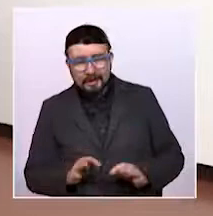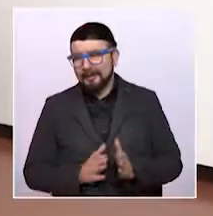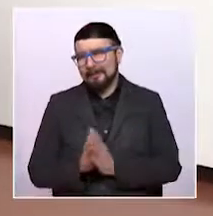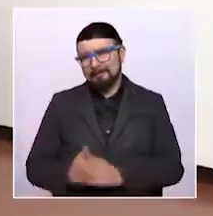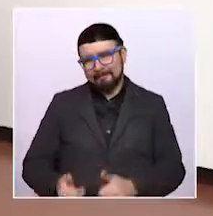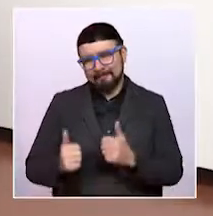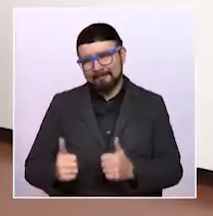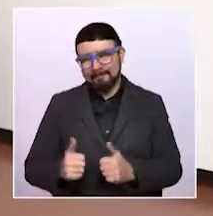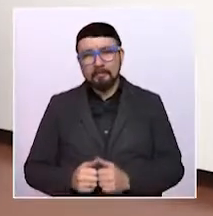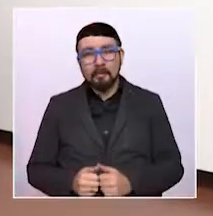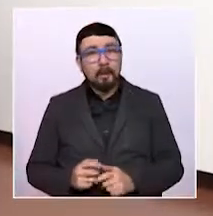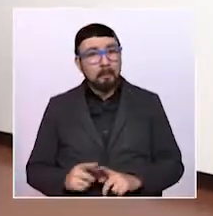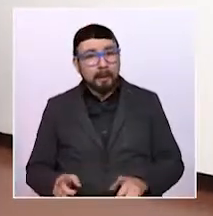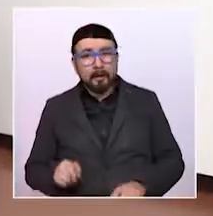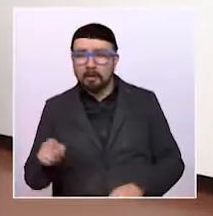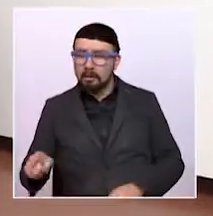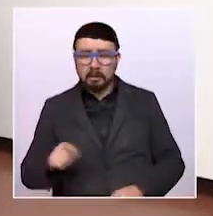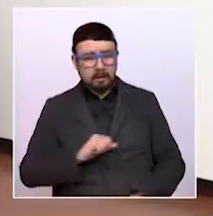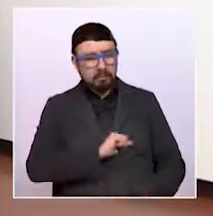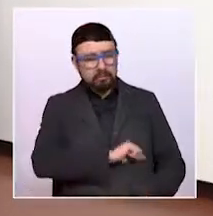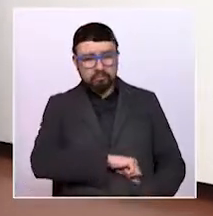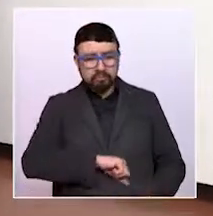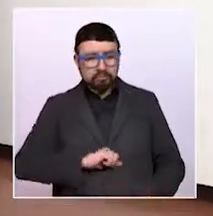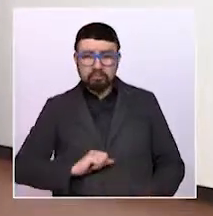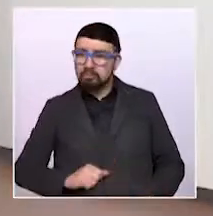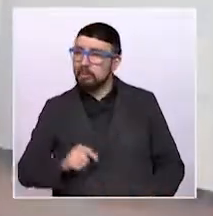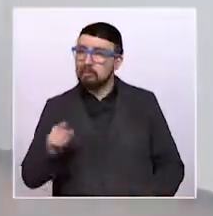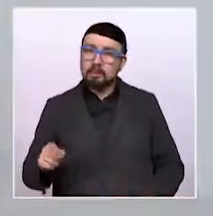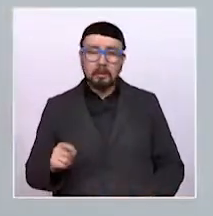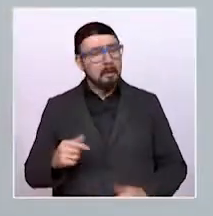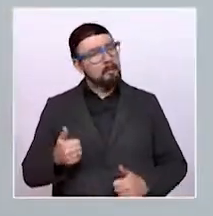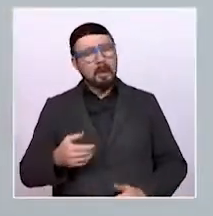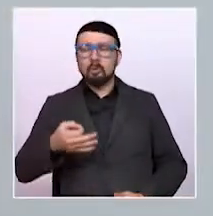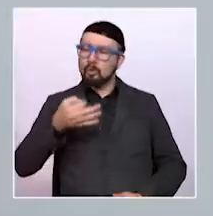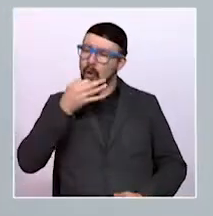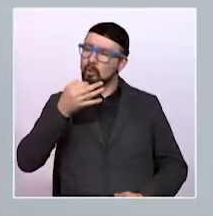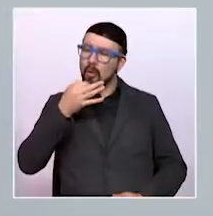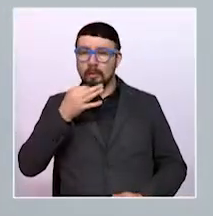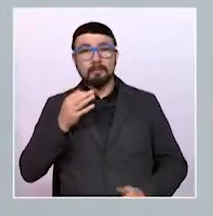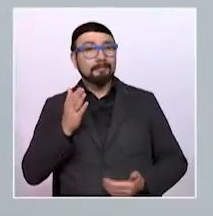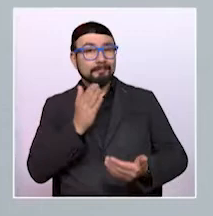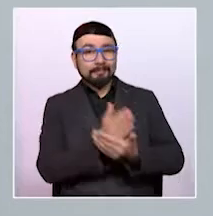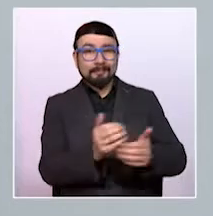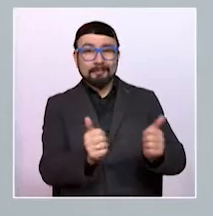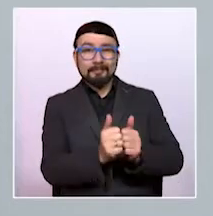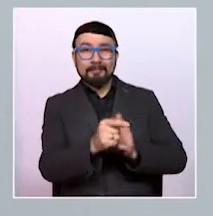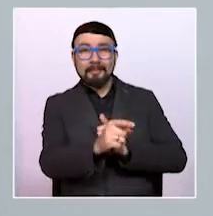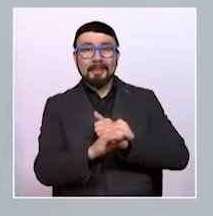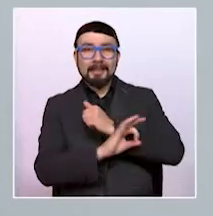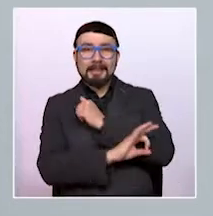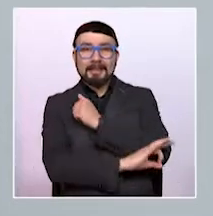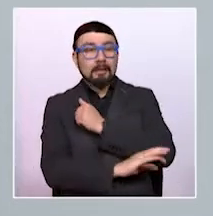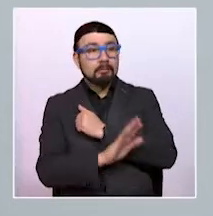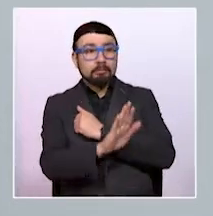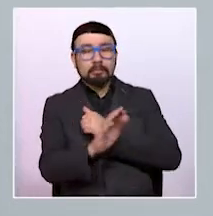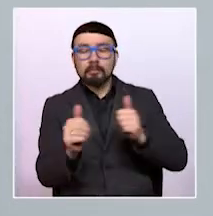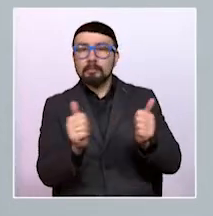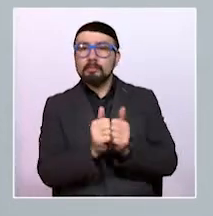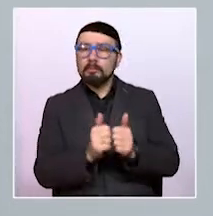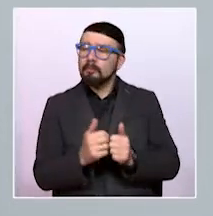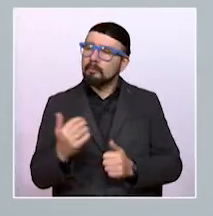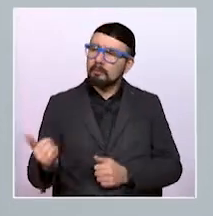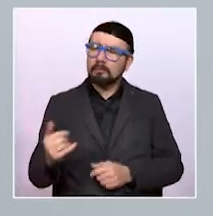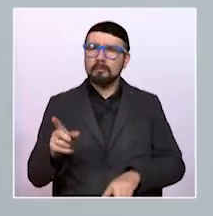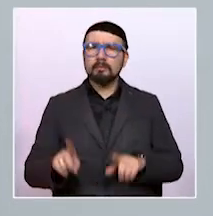pero si la paciente no ha tenido crisis ha estado compensada con los psiquiatras nos apoyamos mucho con los neurólogos y cambiamos muchas